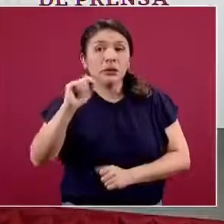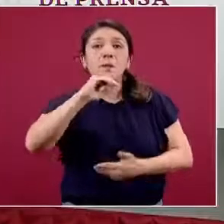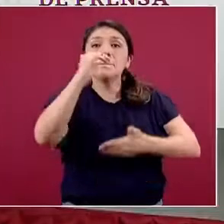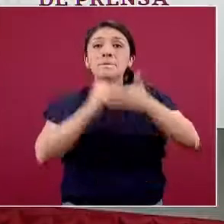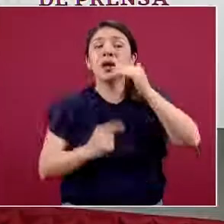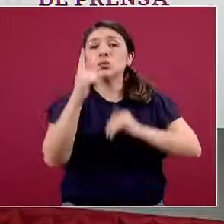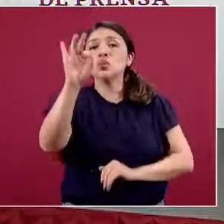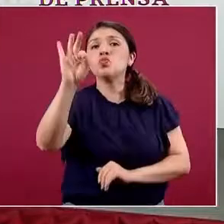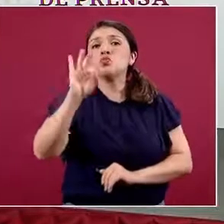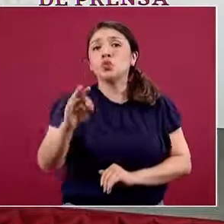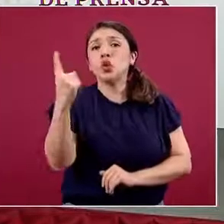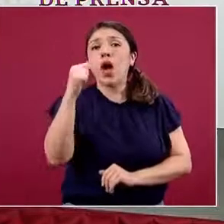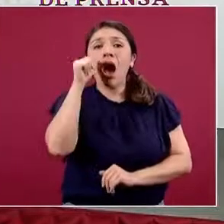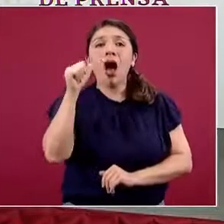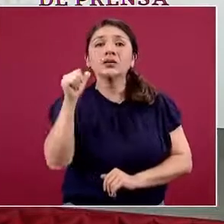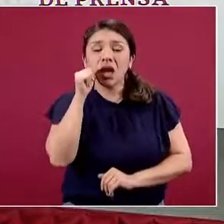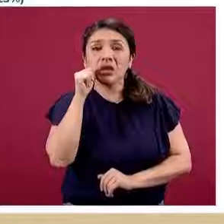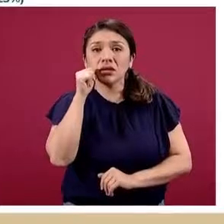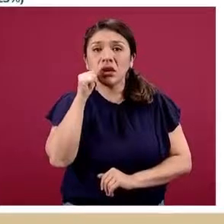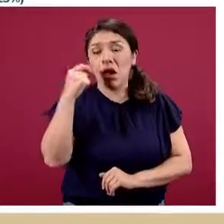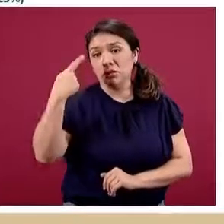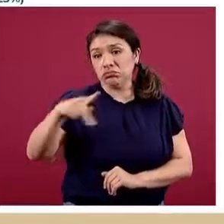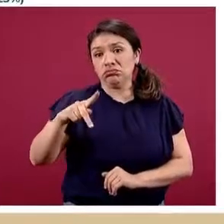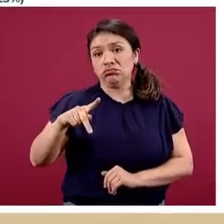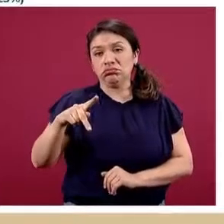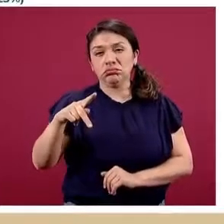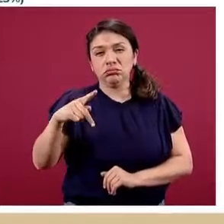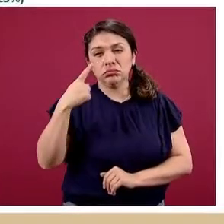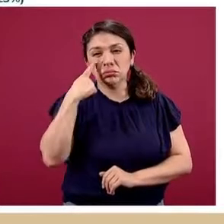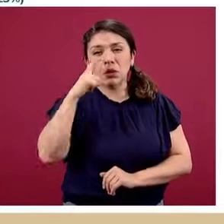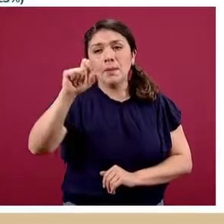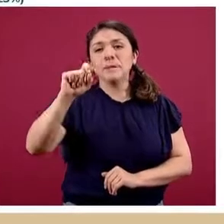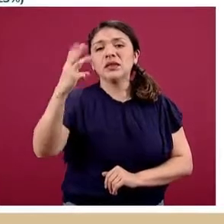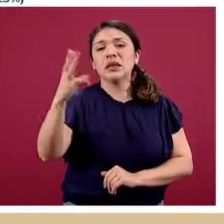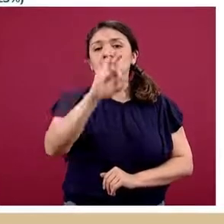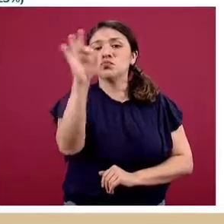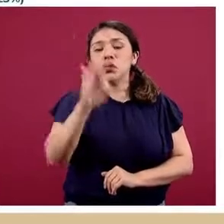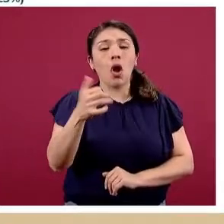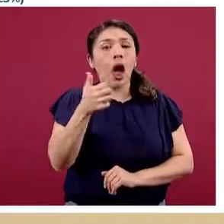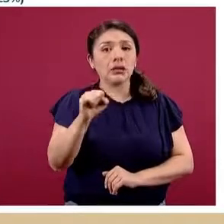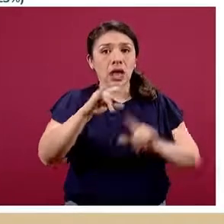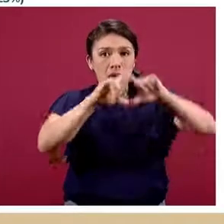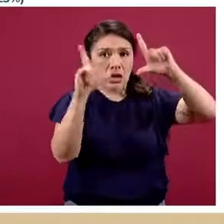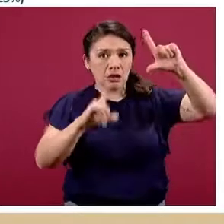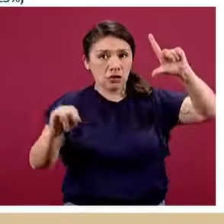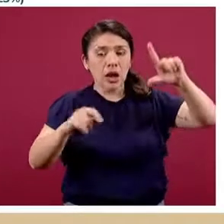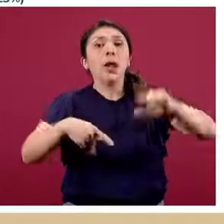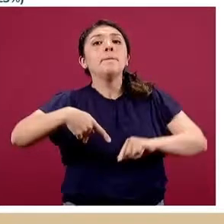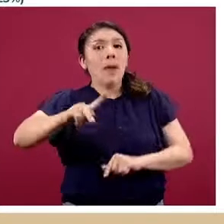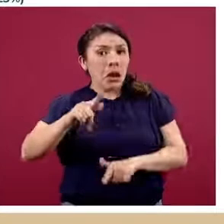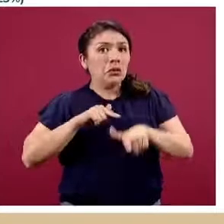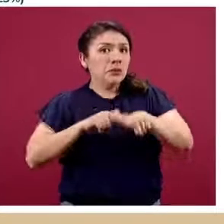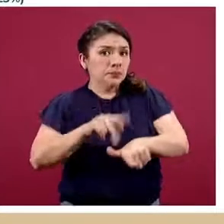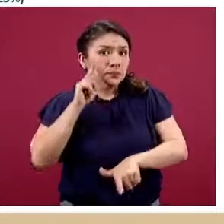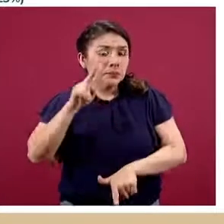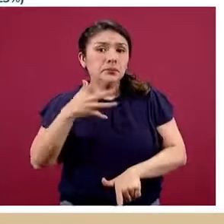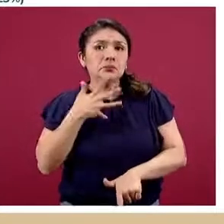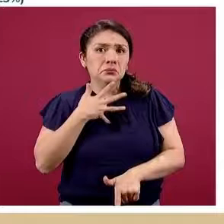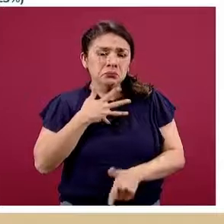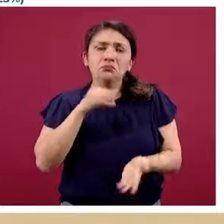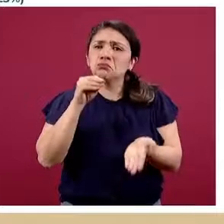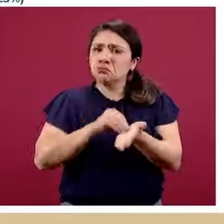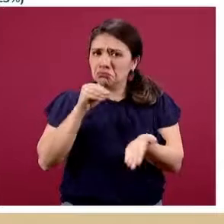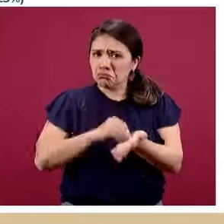porcentual en relación al día de ayer, un promedio nacional de 23%, pero seguimos destacando que